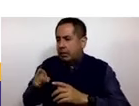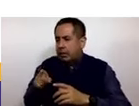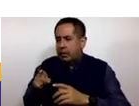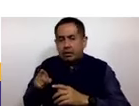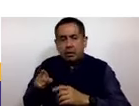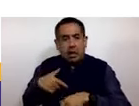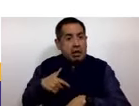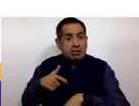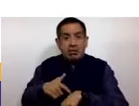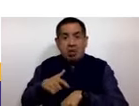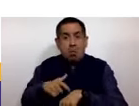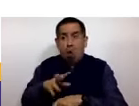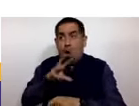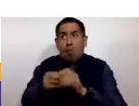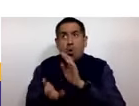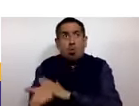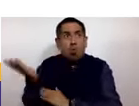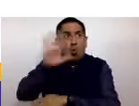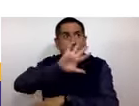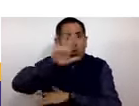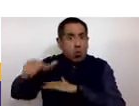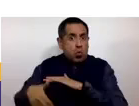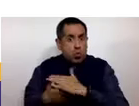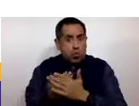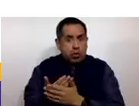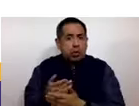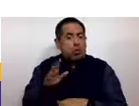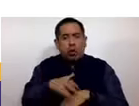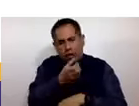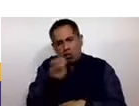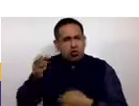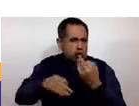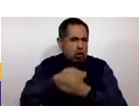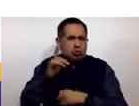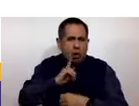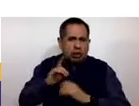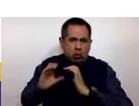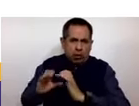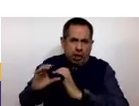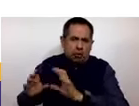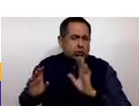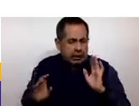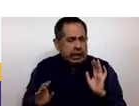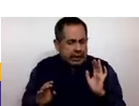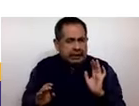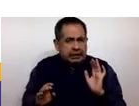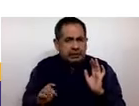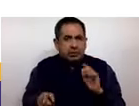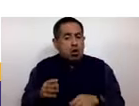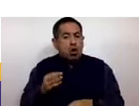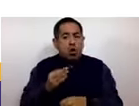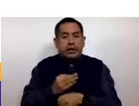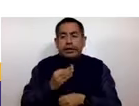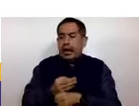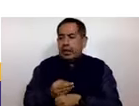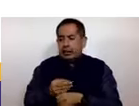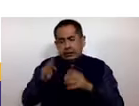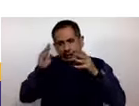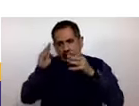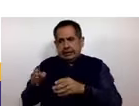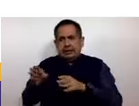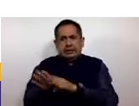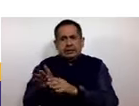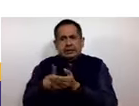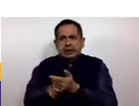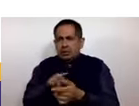tiempo completo, ¿no? Porque todas las mujeres cuidamos, es verdad, y creo que ahorita lo que se puede empezar a